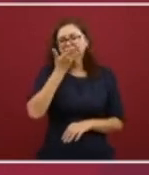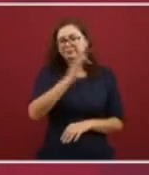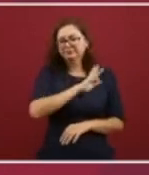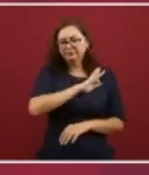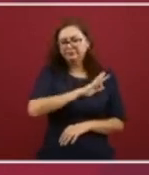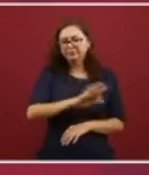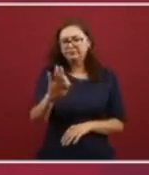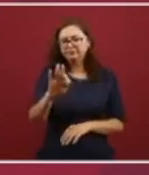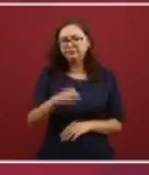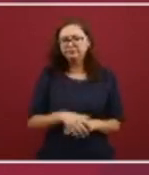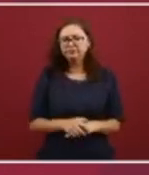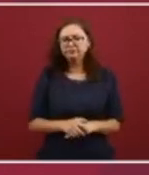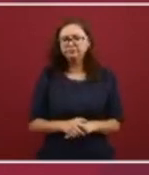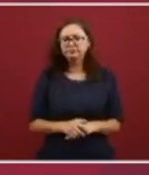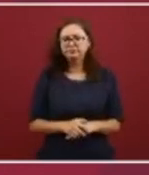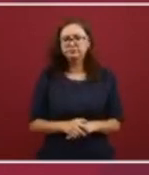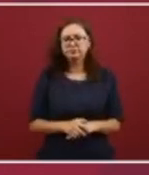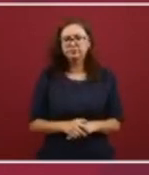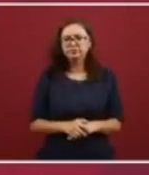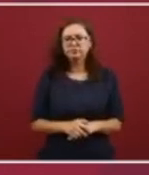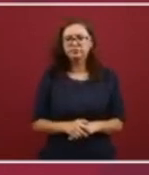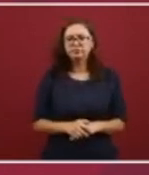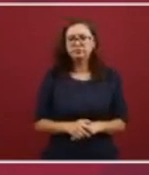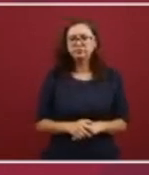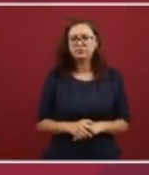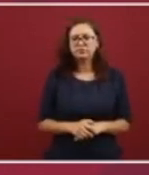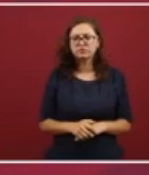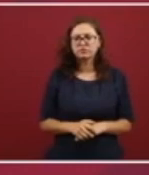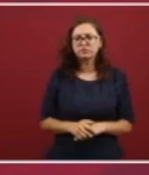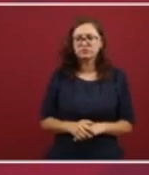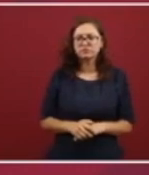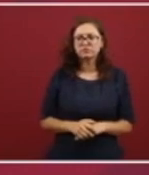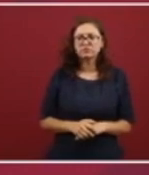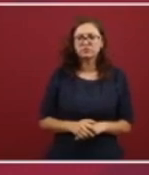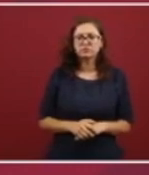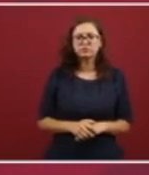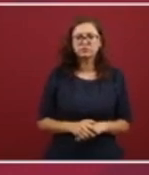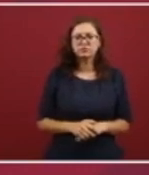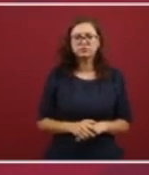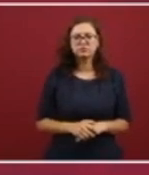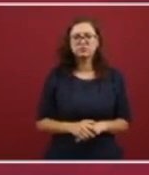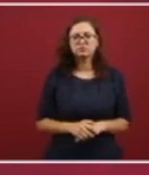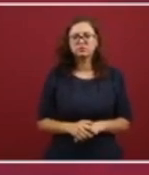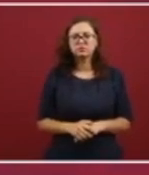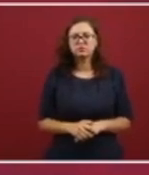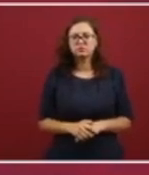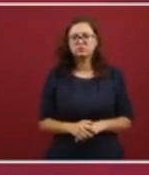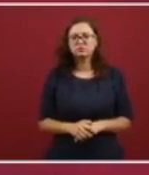Lo que no está bien es que